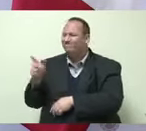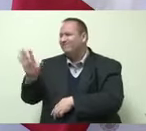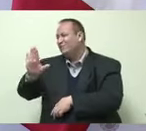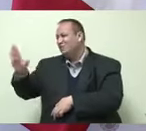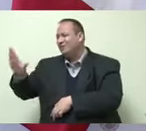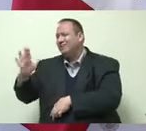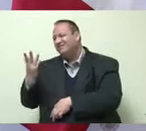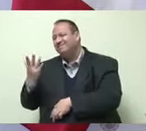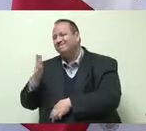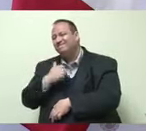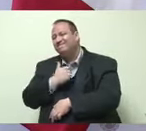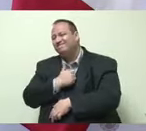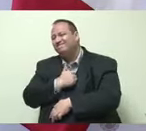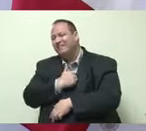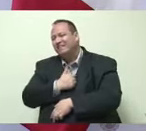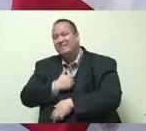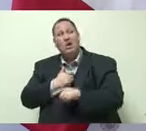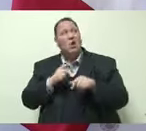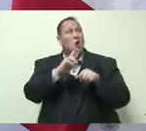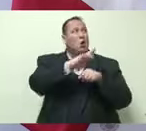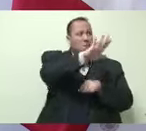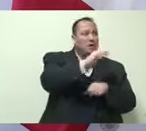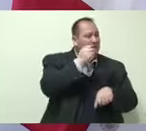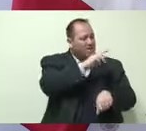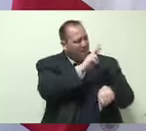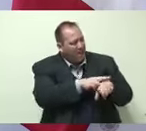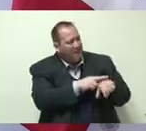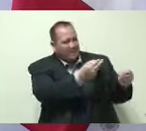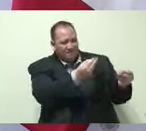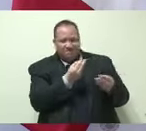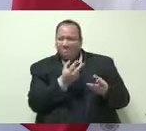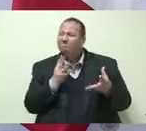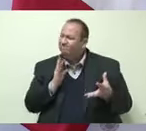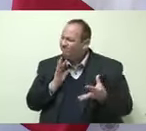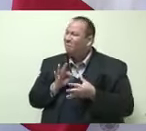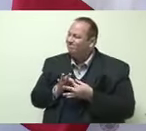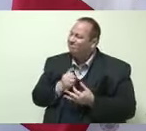condolencias por parte de nuestra gobernadora, por parte del señor secretario, expresadas en este ejercicio.